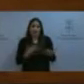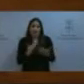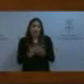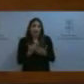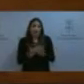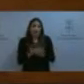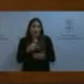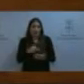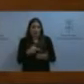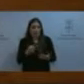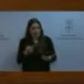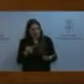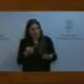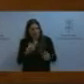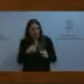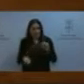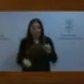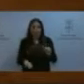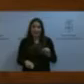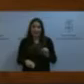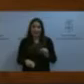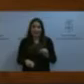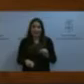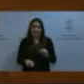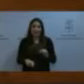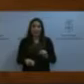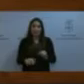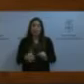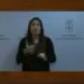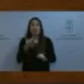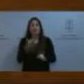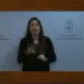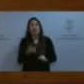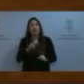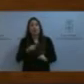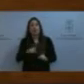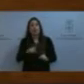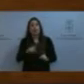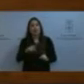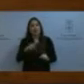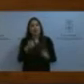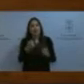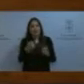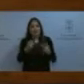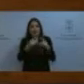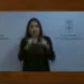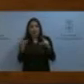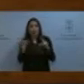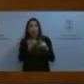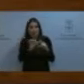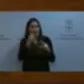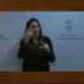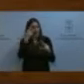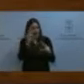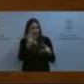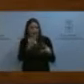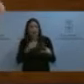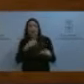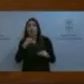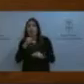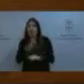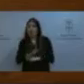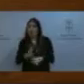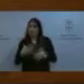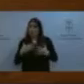estamos presentando hoy aquí. Y además, de ser conscientes de las necesidades del Occidente, quiero decirles que nuestro portavoz de Sanidad